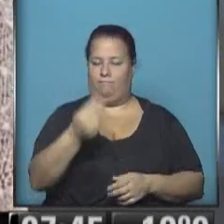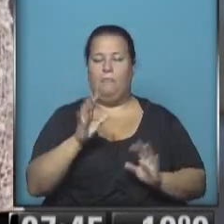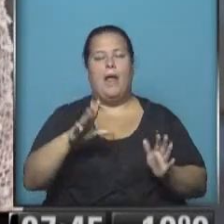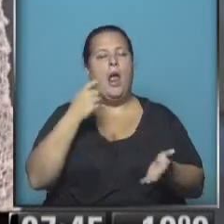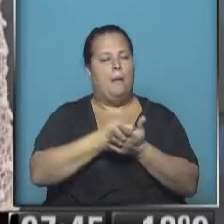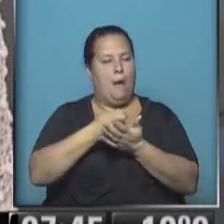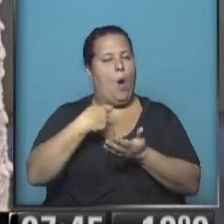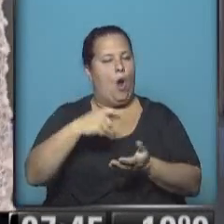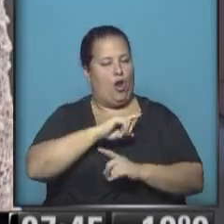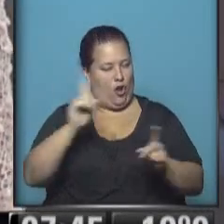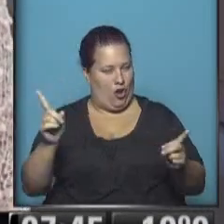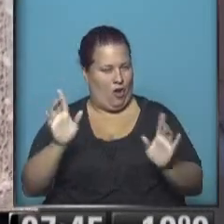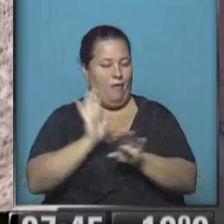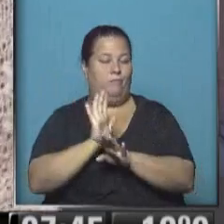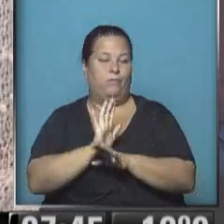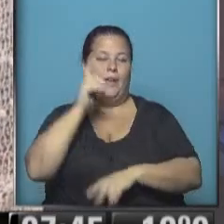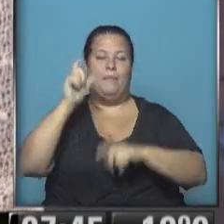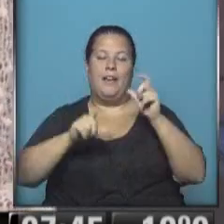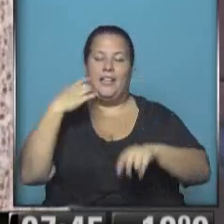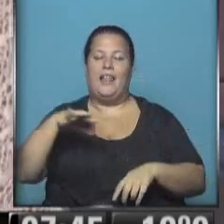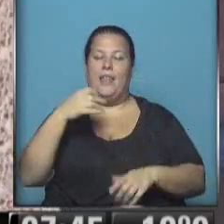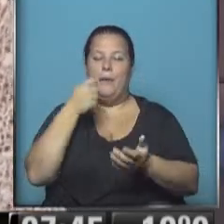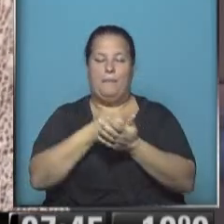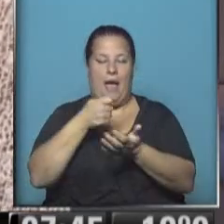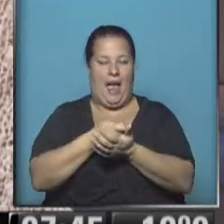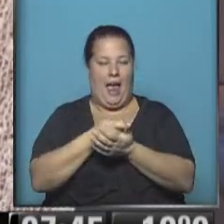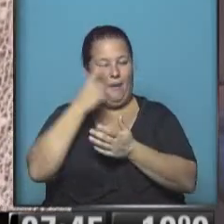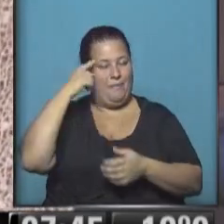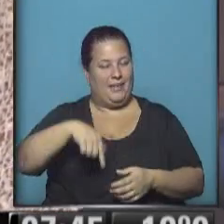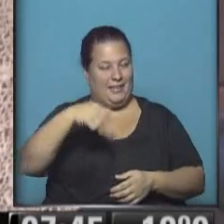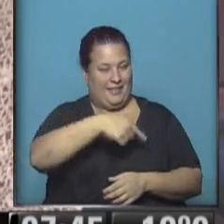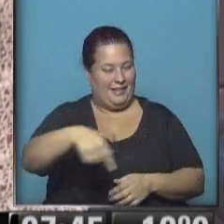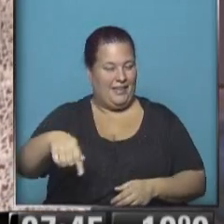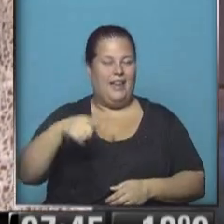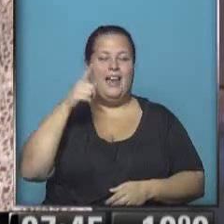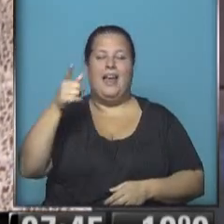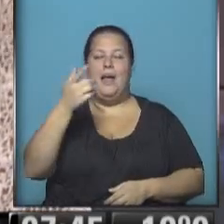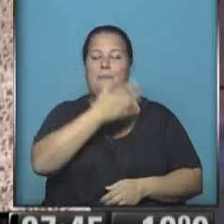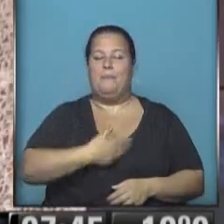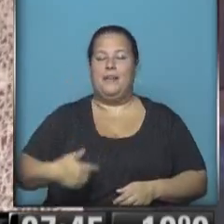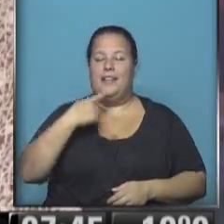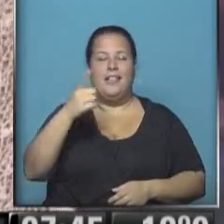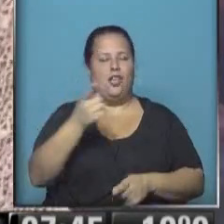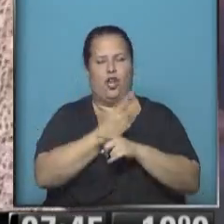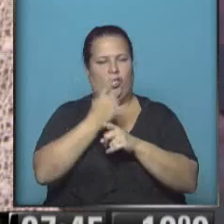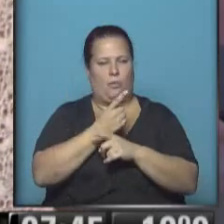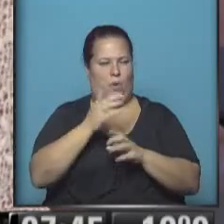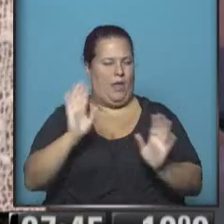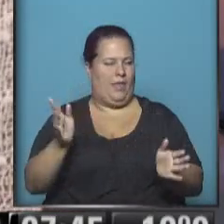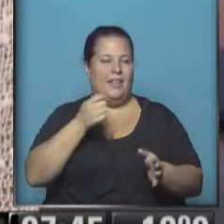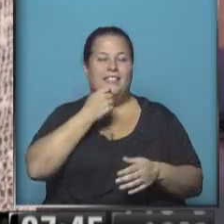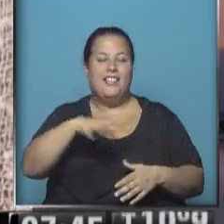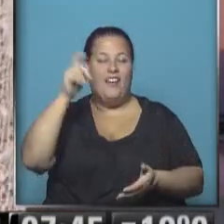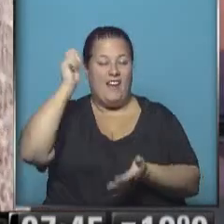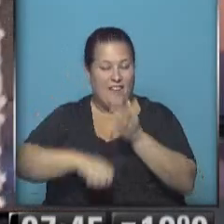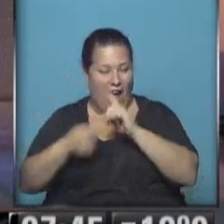para el pago de las jubilaciones es decir quienes tenían ese pago previsto para estos días al exigible es el gobierno dijo eso no lo podríamos haber hecho si hubiésemos